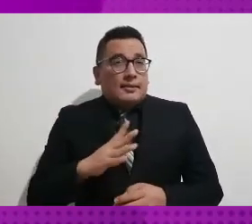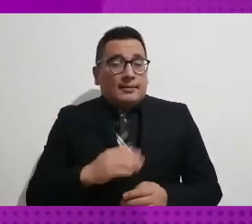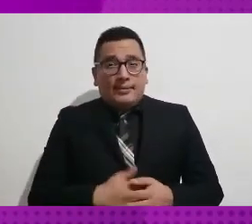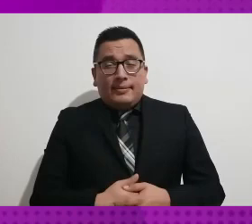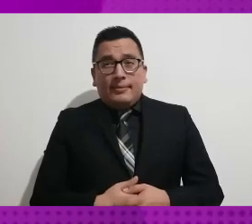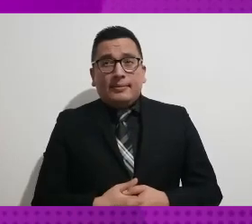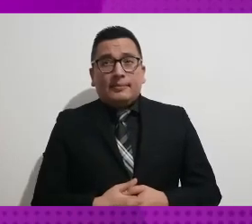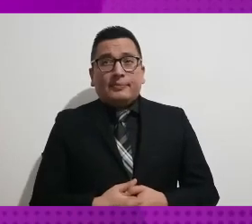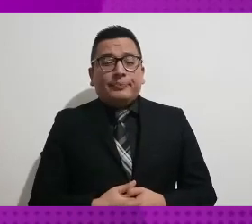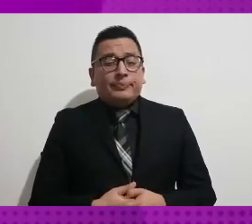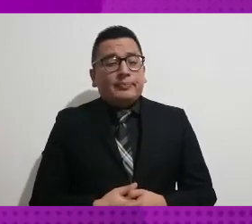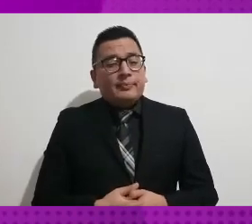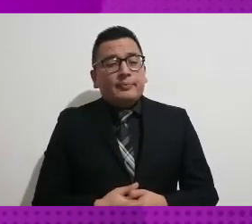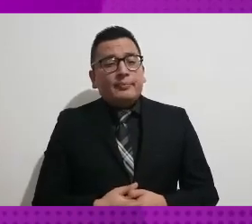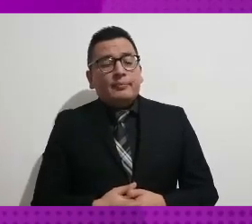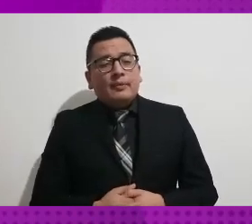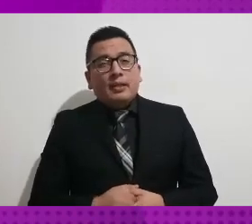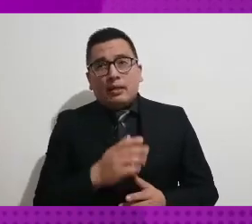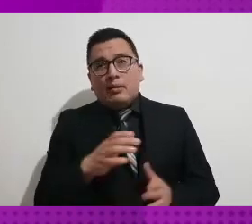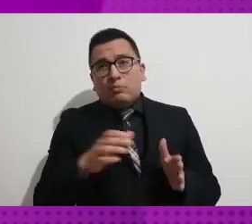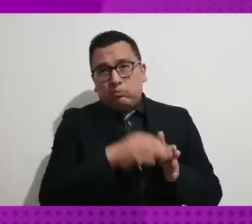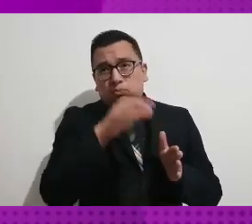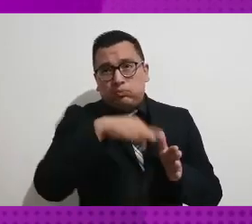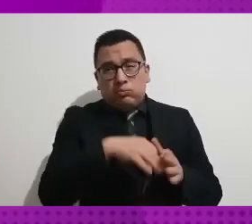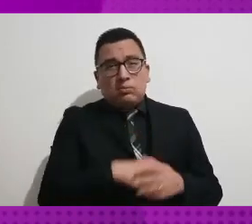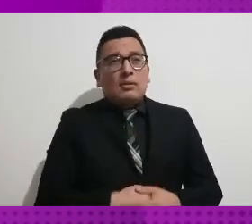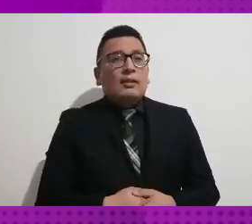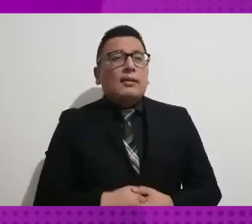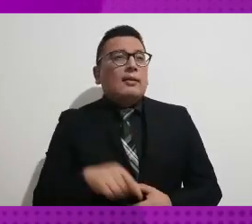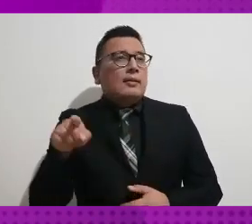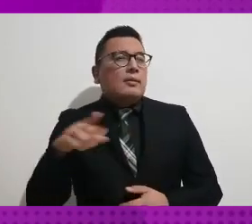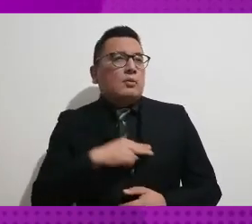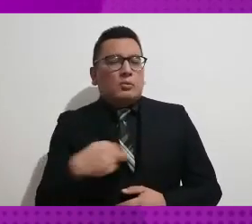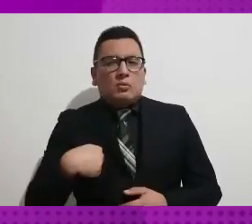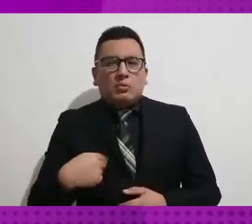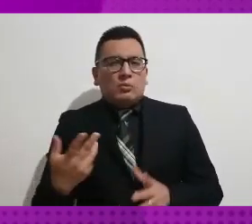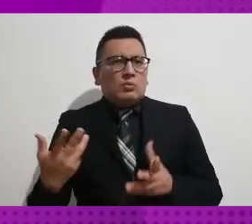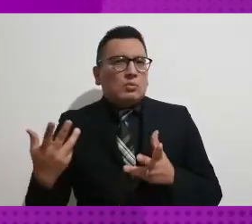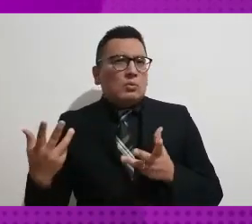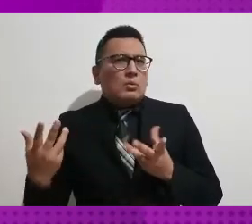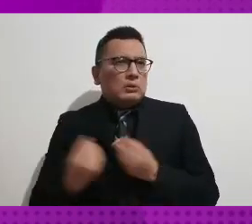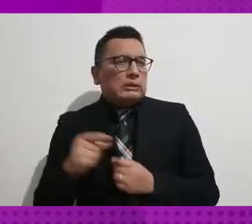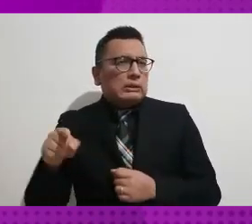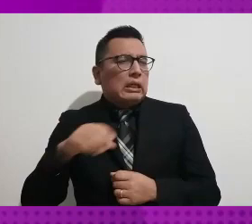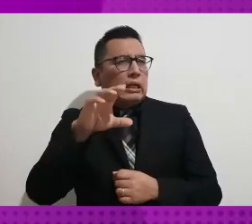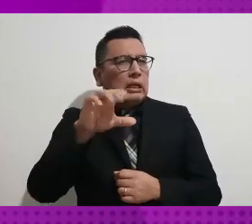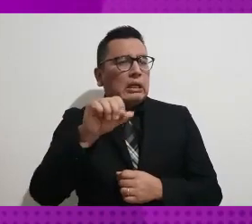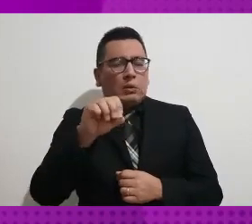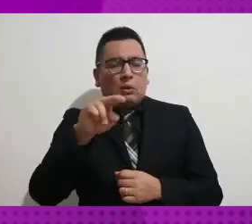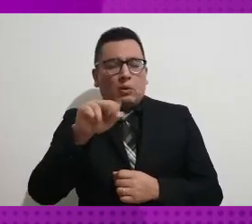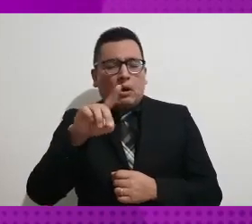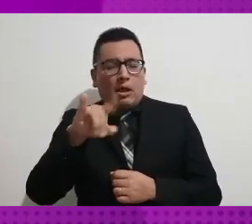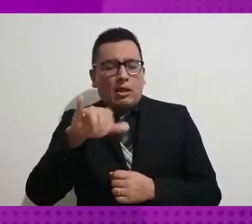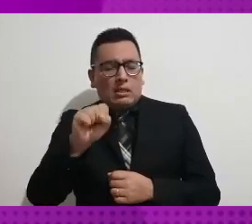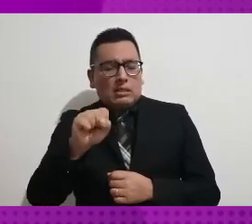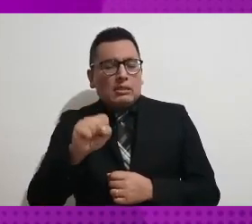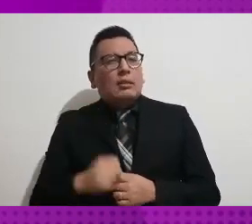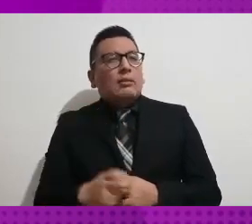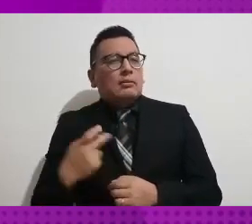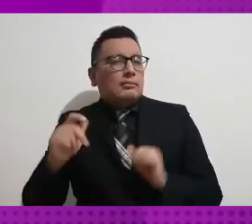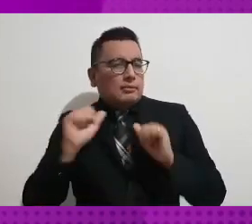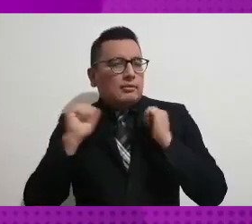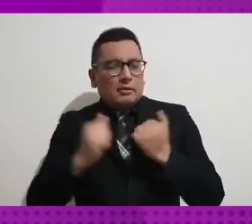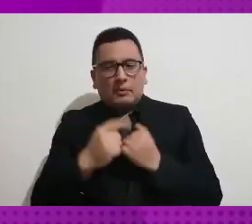medio de CONADIS, también soy miembro de CONADIS, estuvimos interviniendo para que